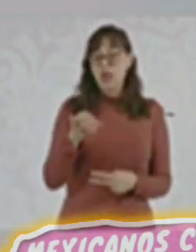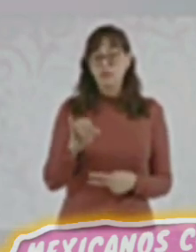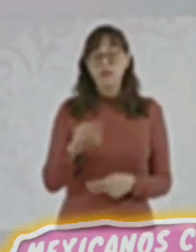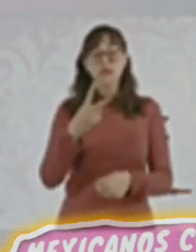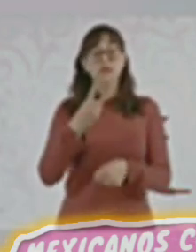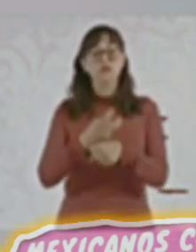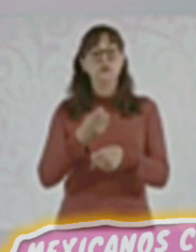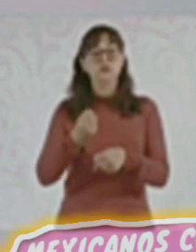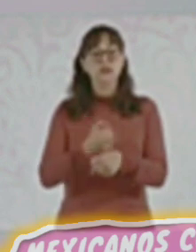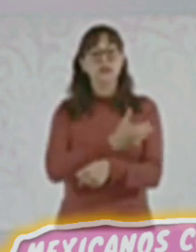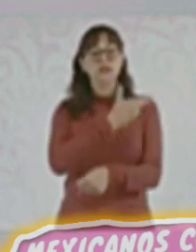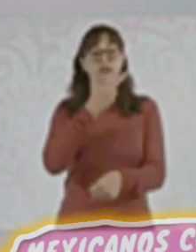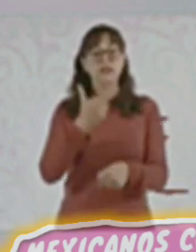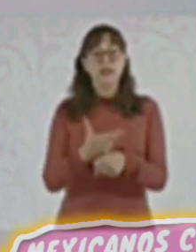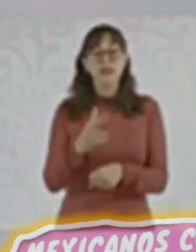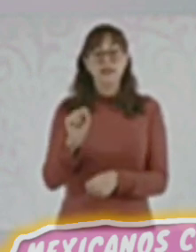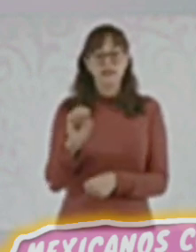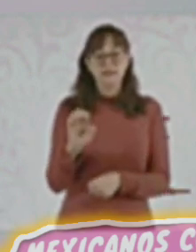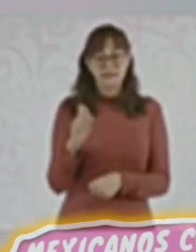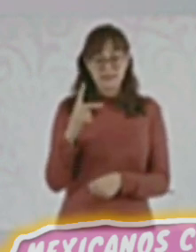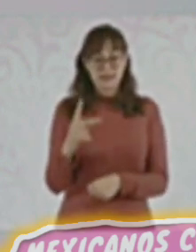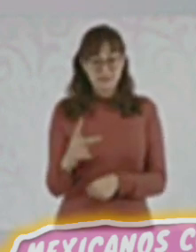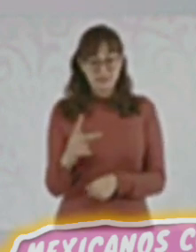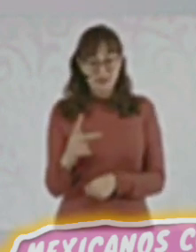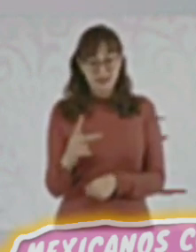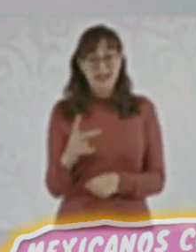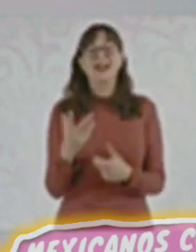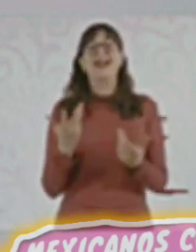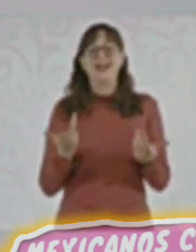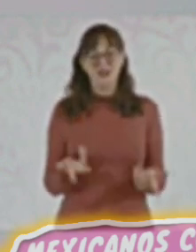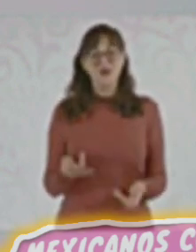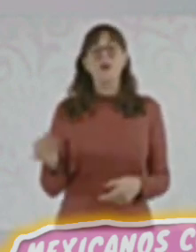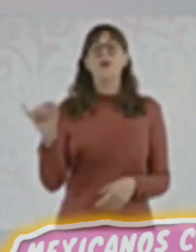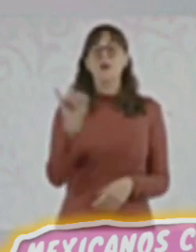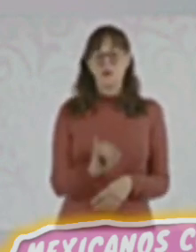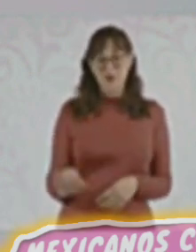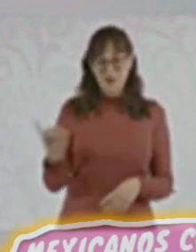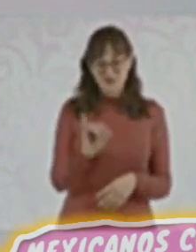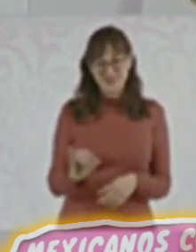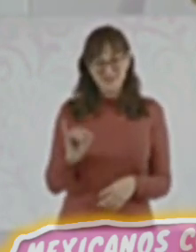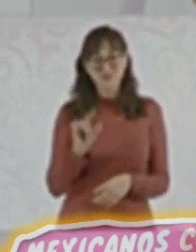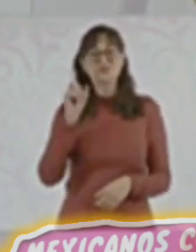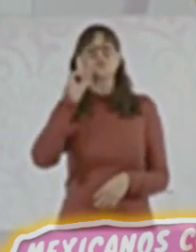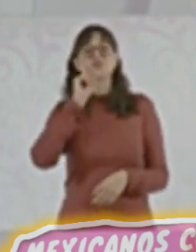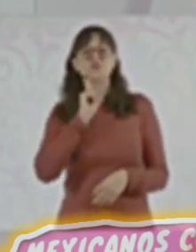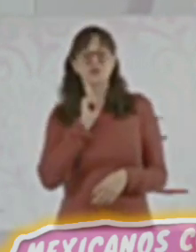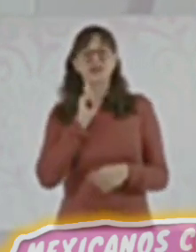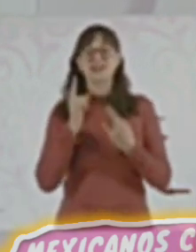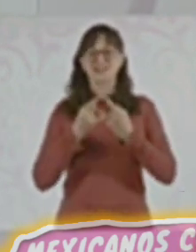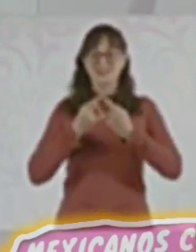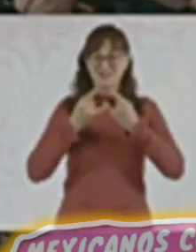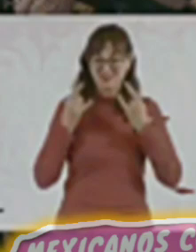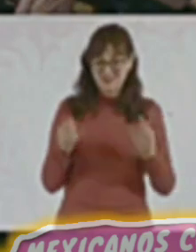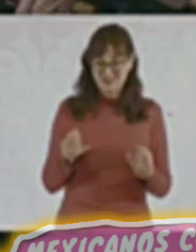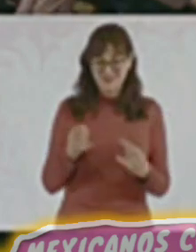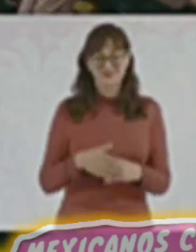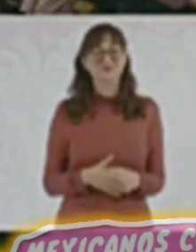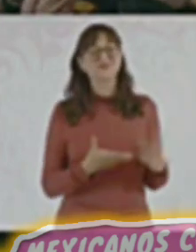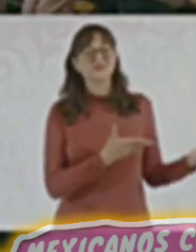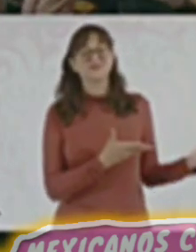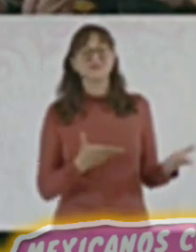Básica, que como saben, ahora sí, jueves es Mujeres en la Historia. Adelante, Jesús.